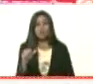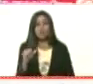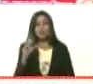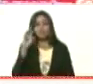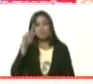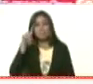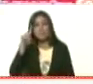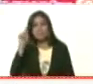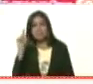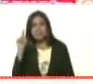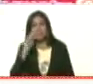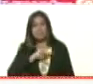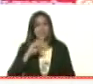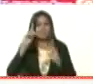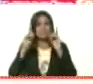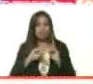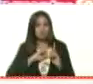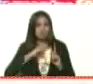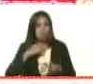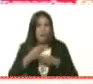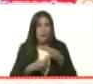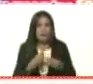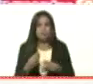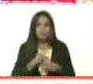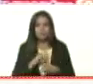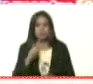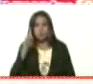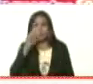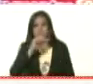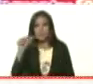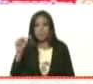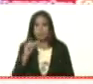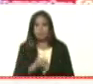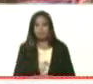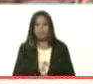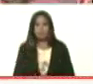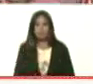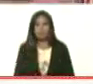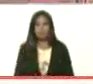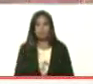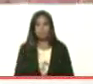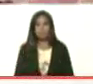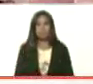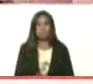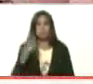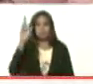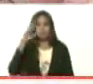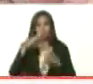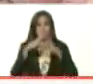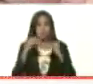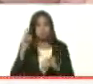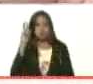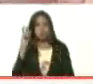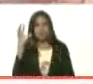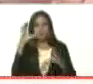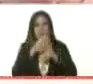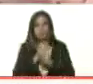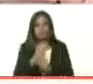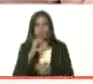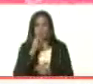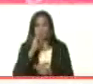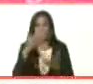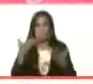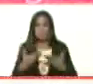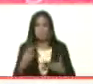tomar decisiones. Semanal, uno semanal. Todos los viernes en la noche me tiene que llegar un informe de los